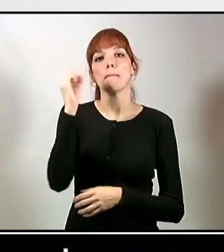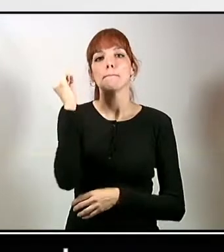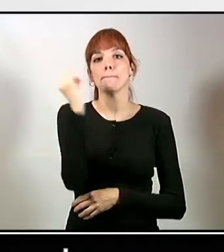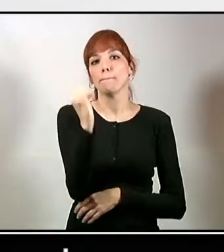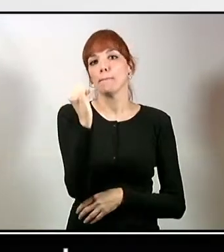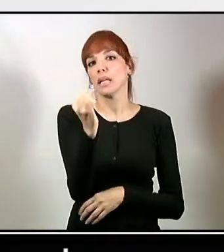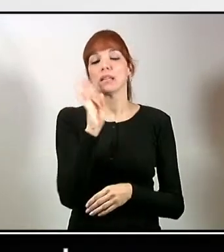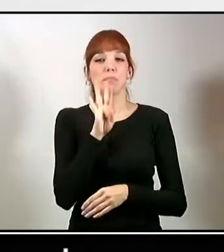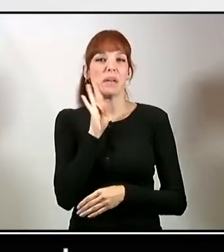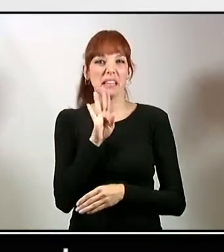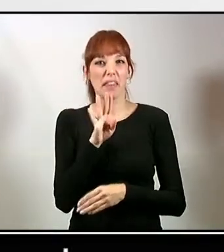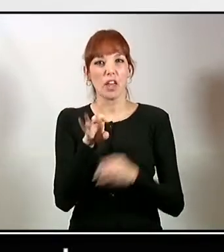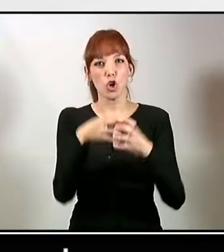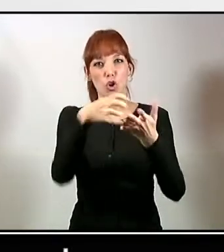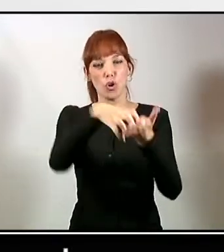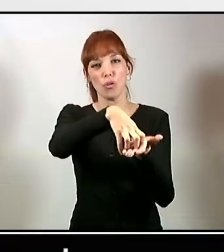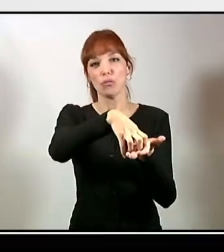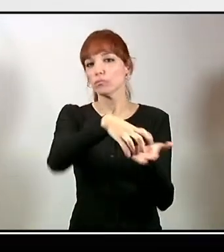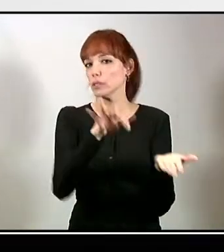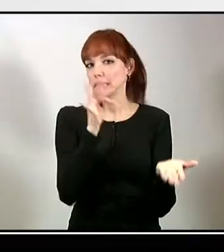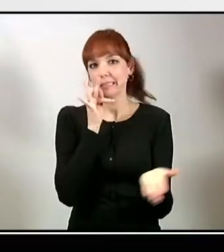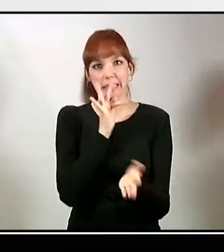muerto. Otra cosa es